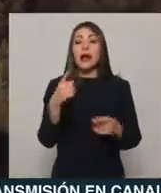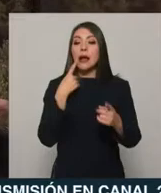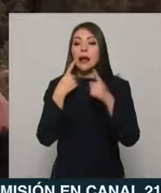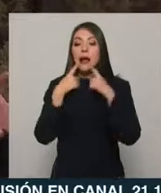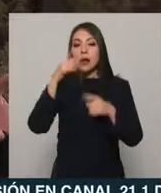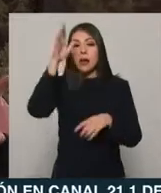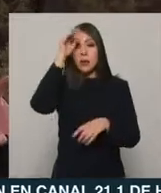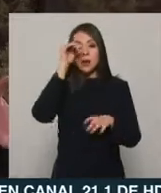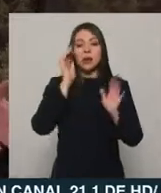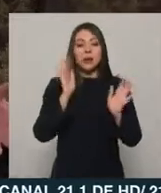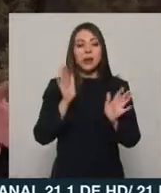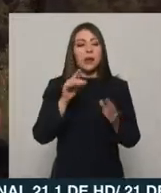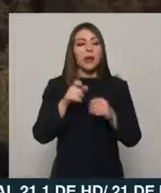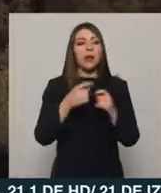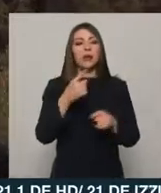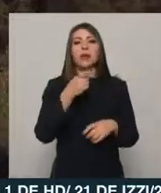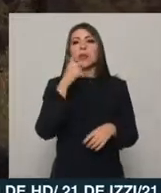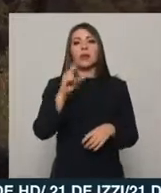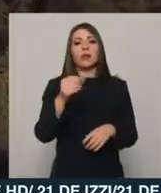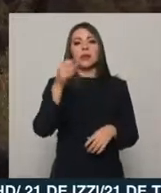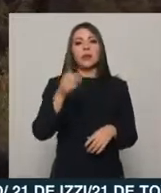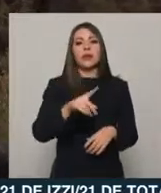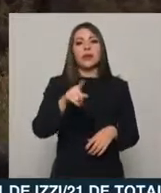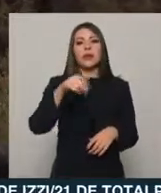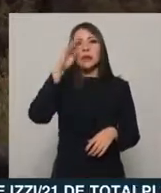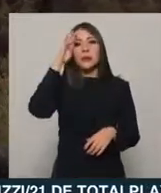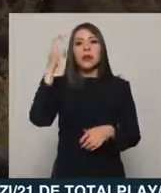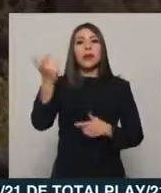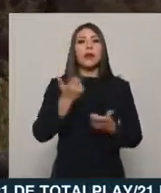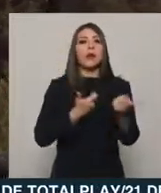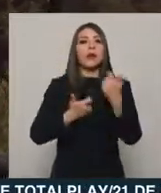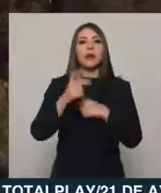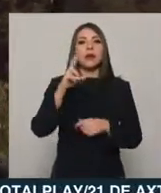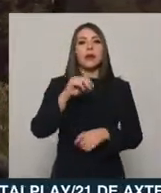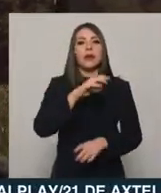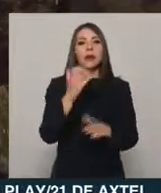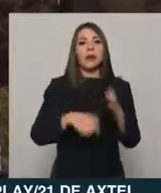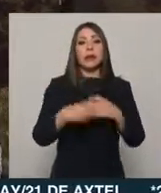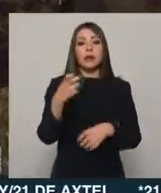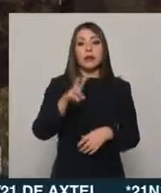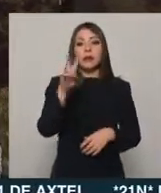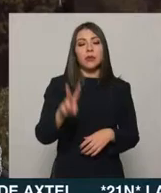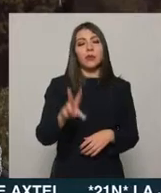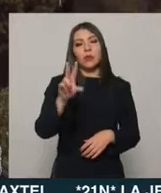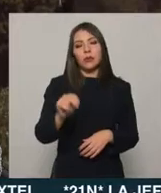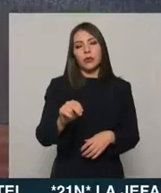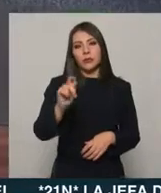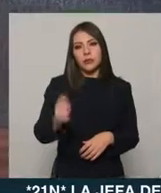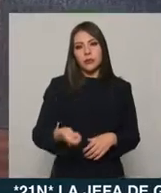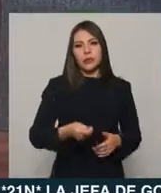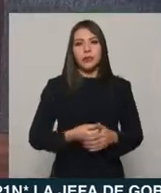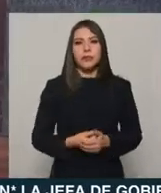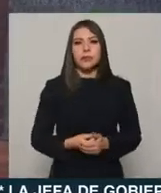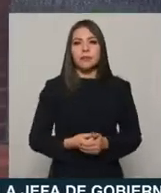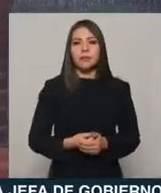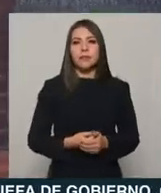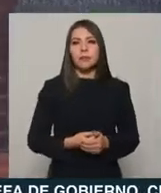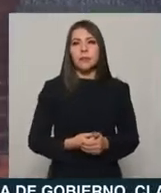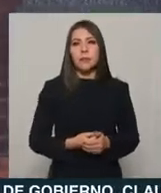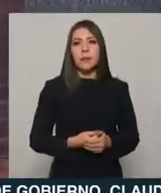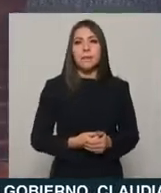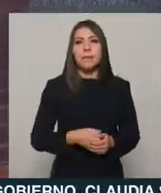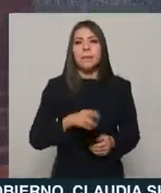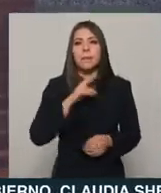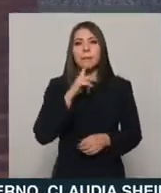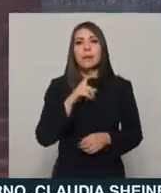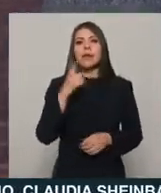primeros que dicen no, porque piensan que van a dejar de cobrar sus honorarios y esto no es cierto. Como dicen por ahí, más vale un mal arreglo